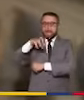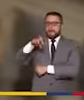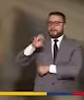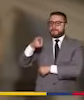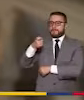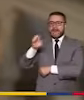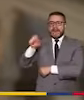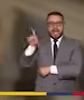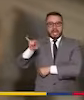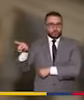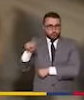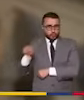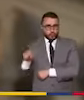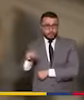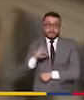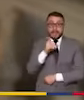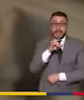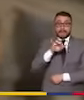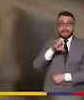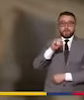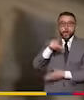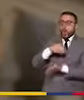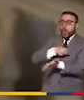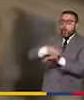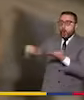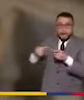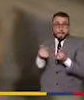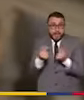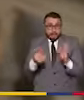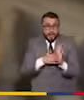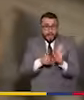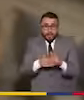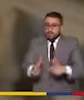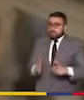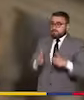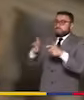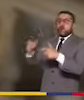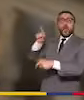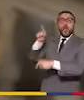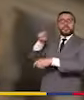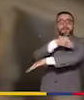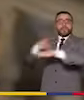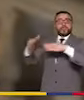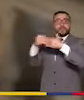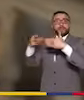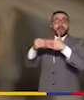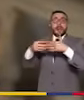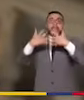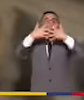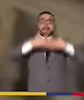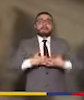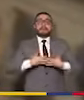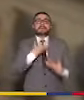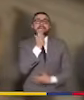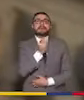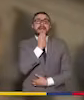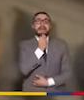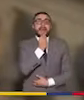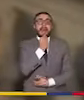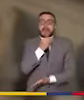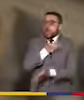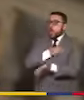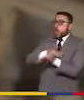en efectivo por 11 millones de dólares a una empresa israelí